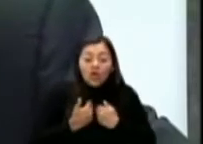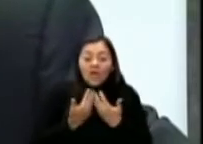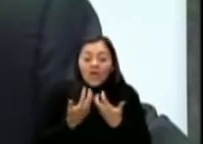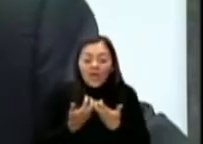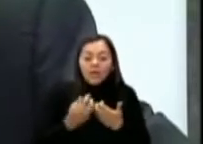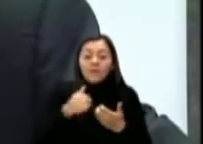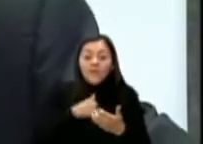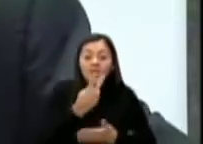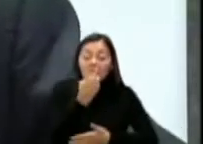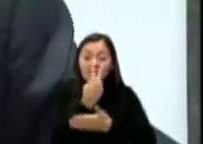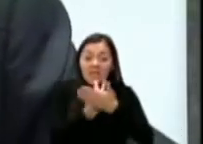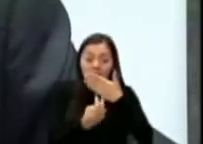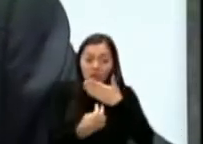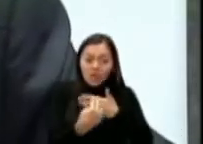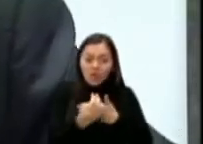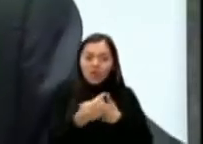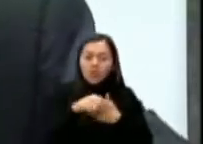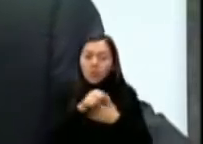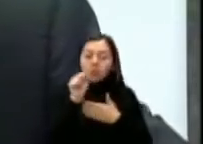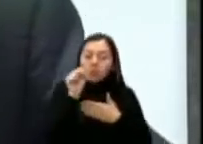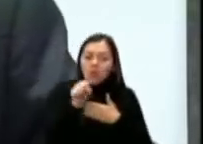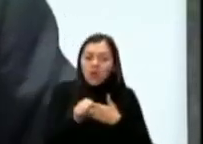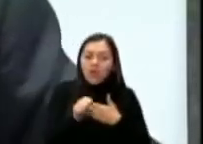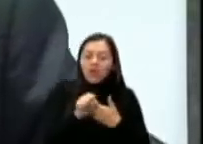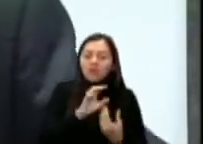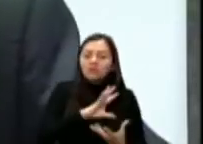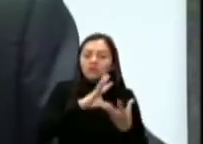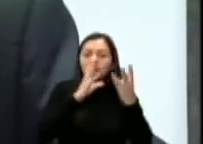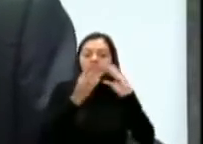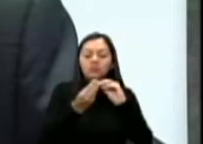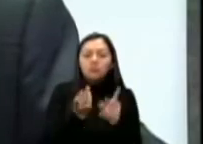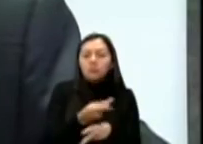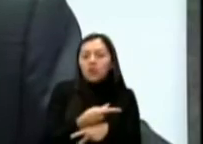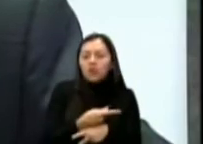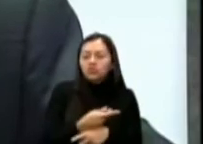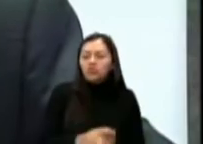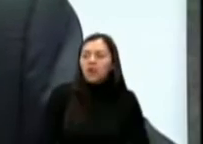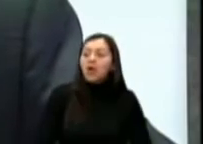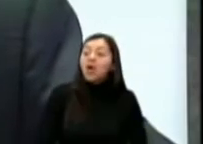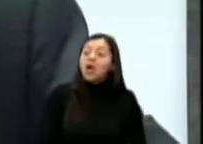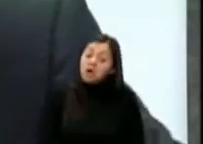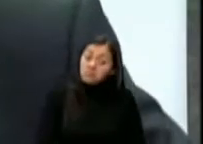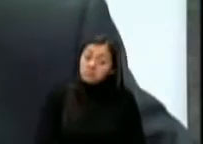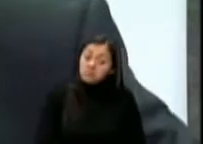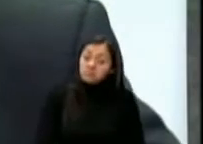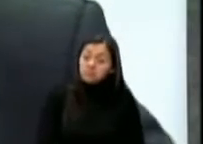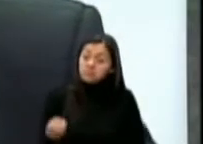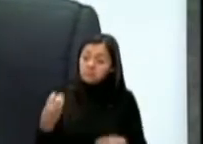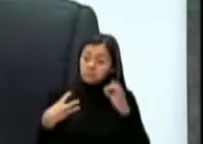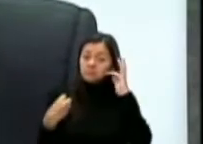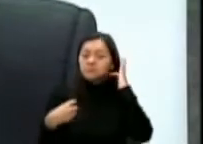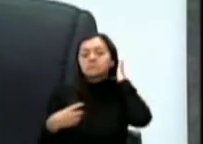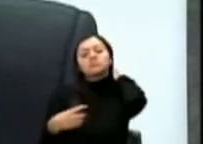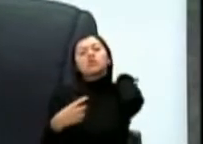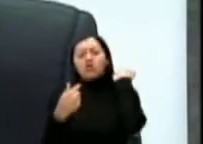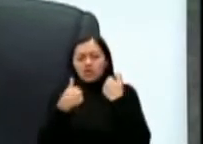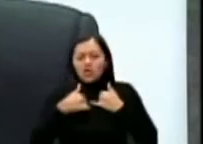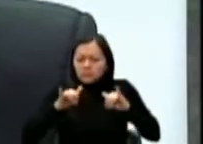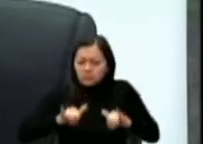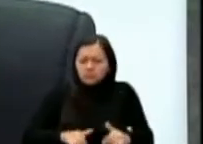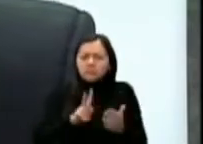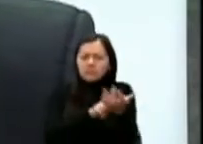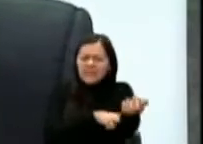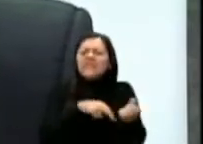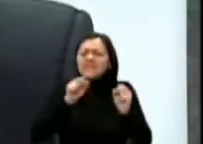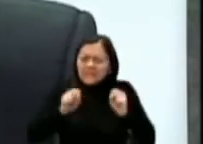sean parte sean parte de eso que usted llama el cambio de la matriz productiva nosotros si queremos tener tradiciones y